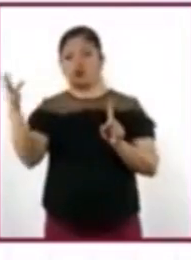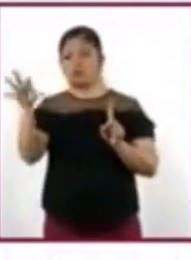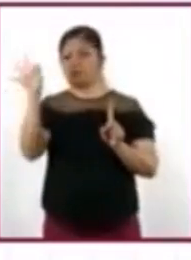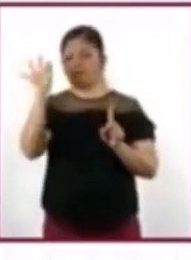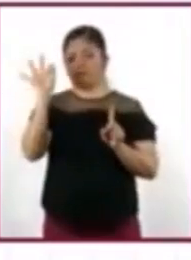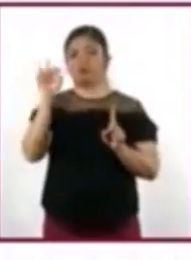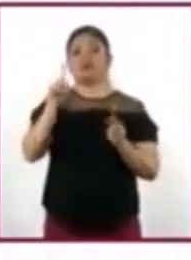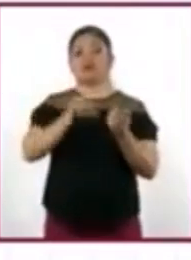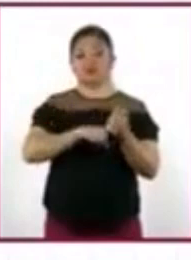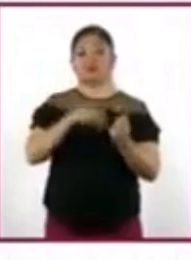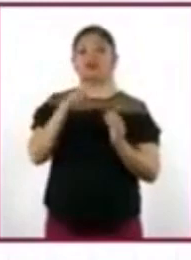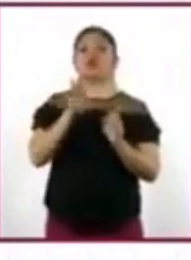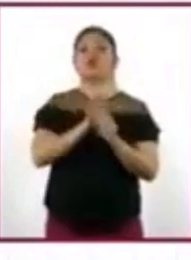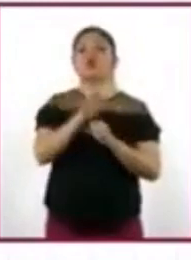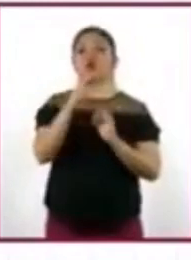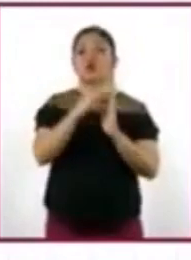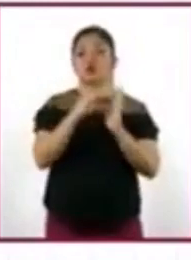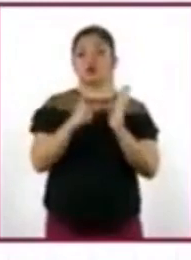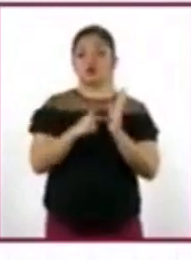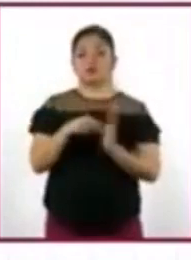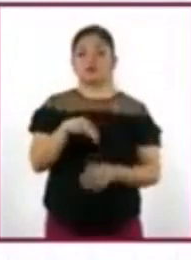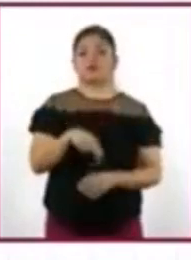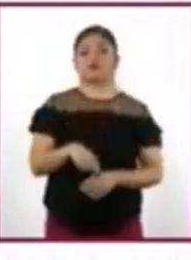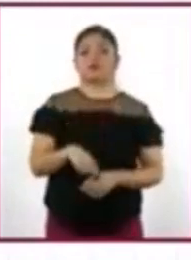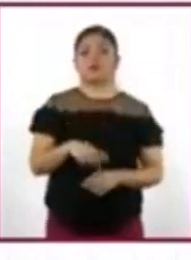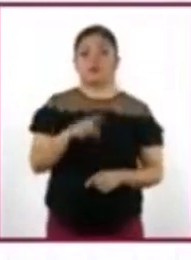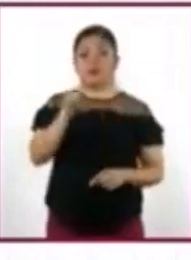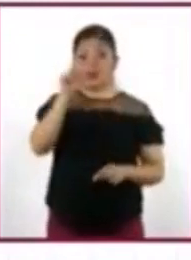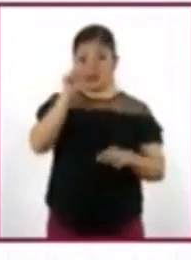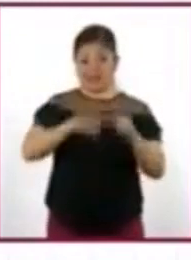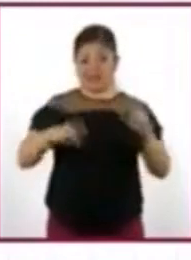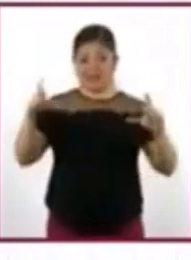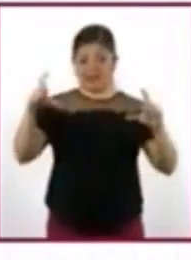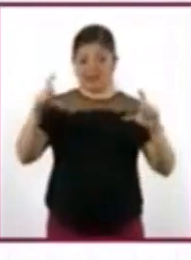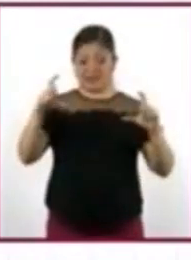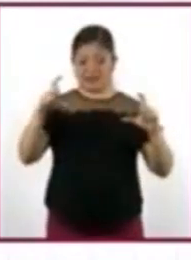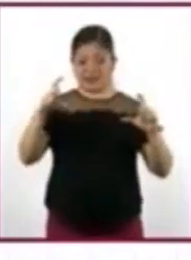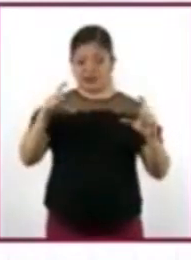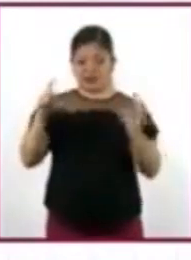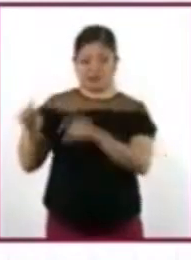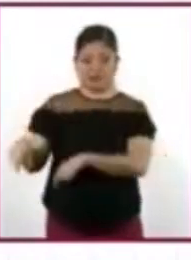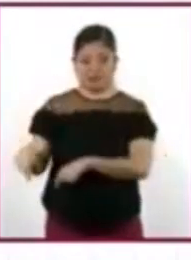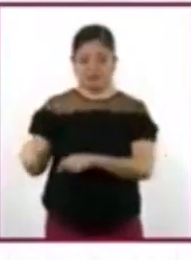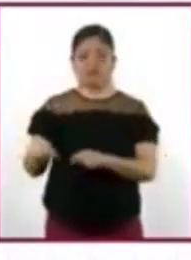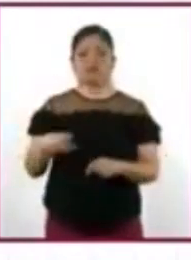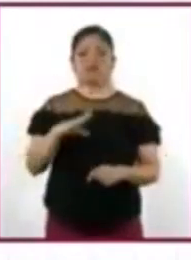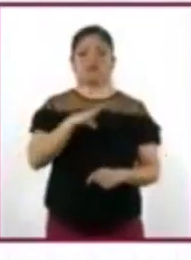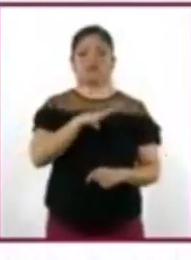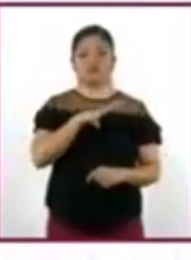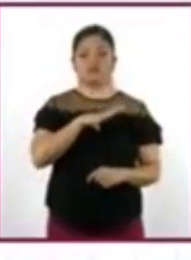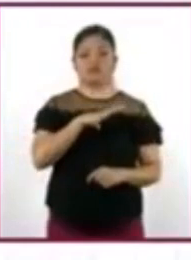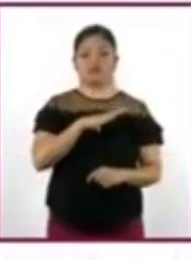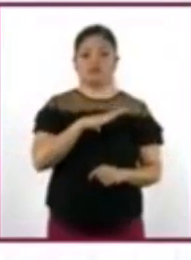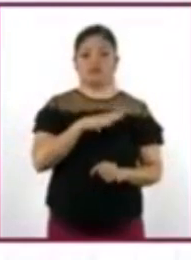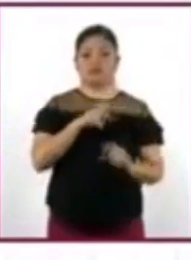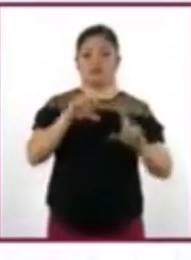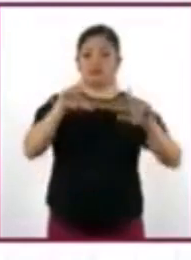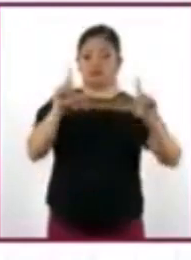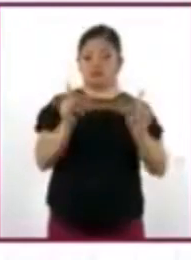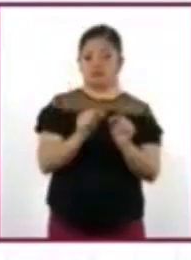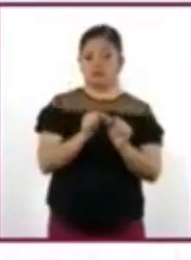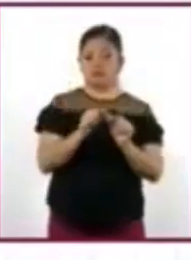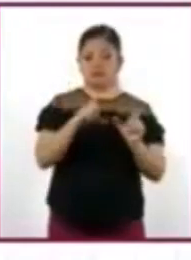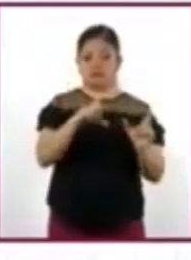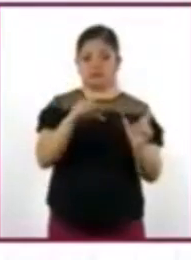tenemos que la regla es: al quitar paréntesis se obtiene, al simplificar